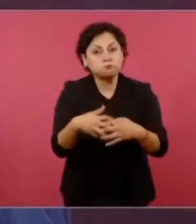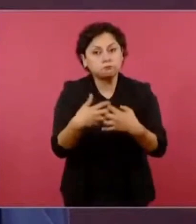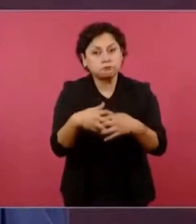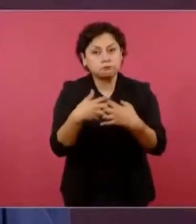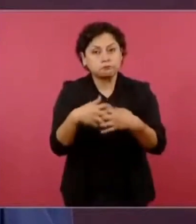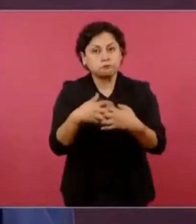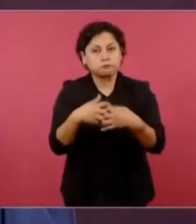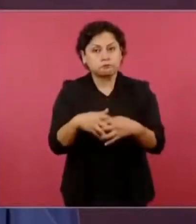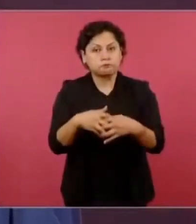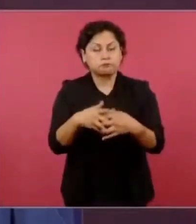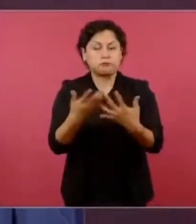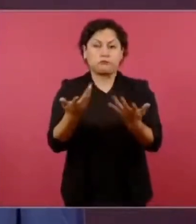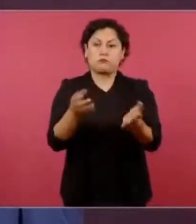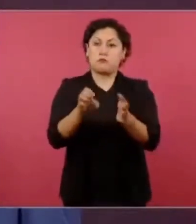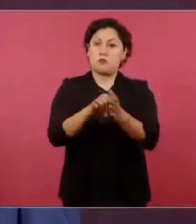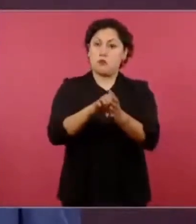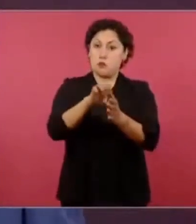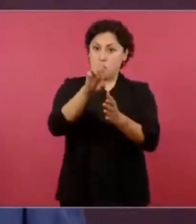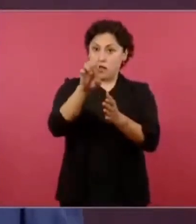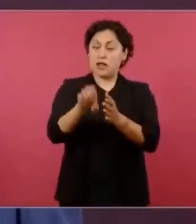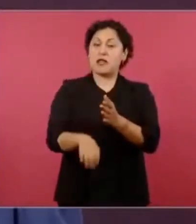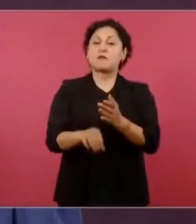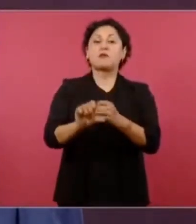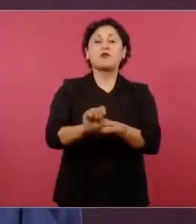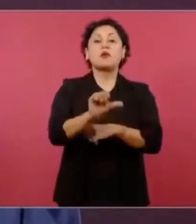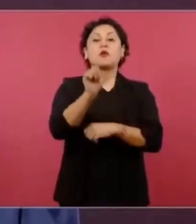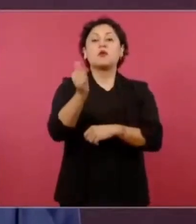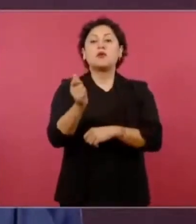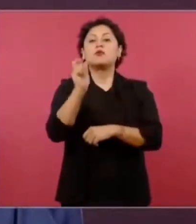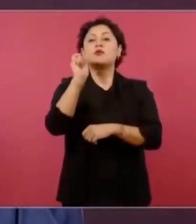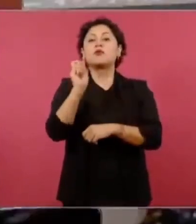los convenios para reciclar el agua,